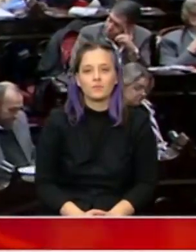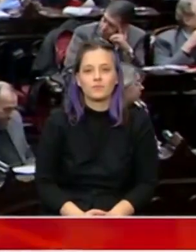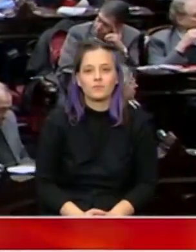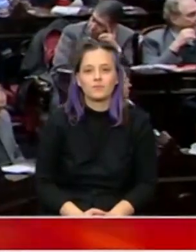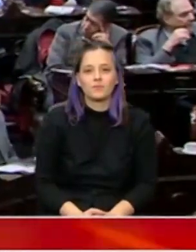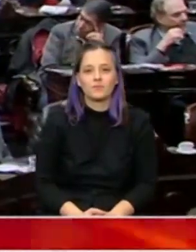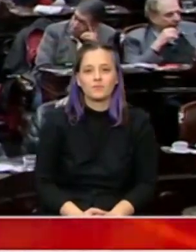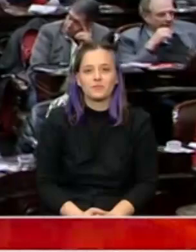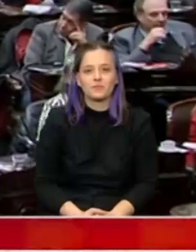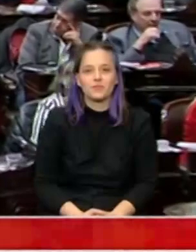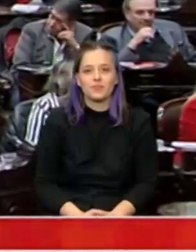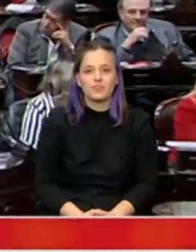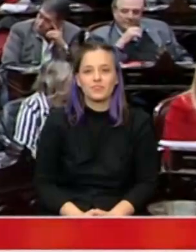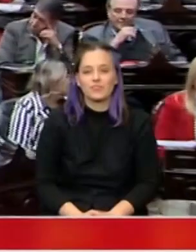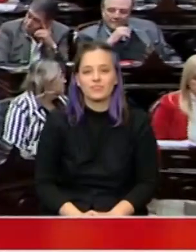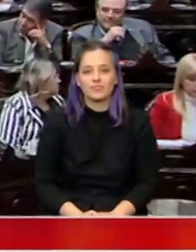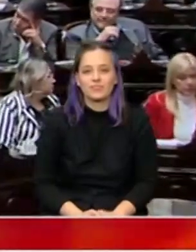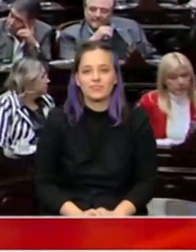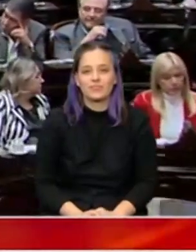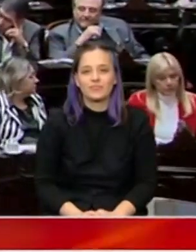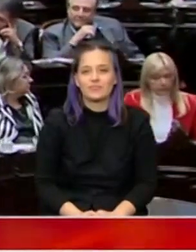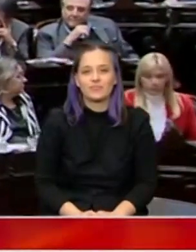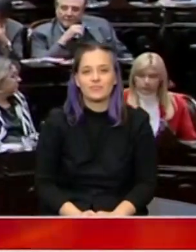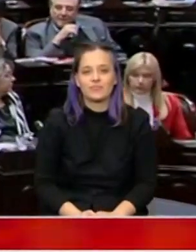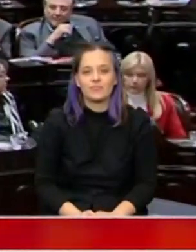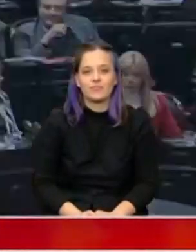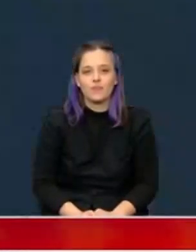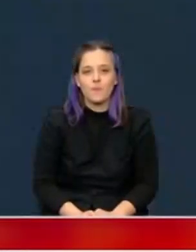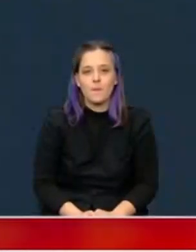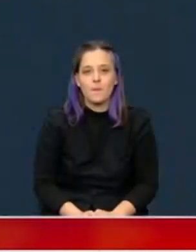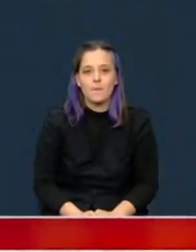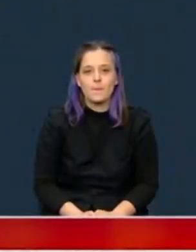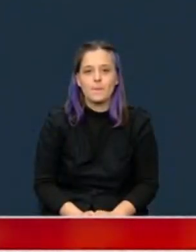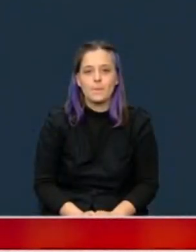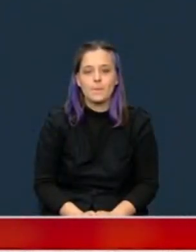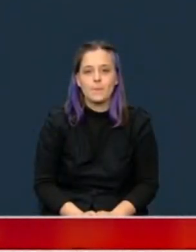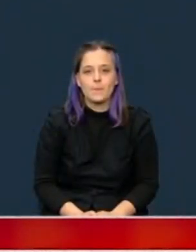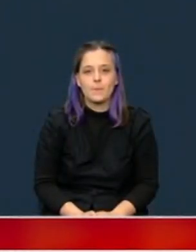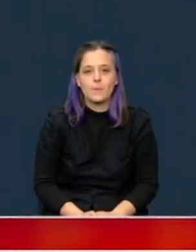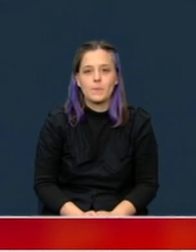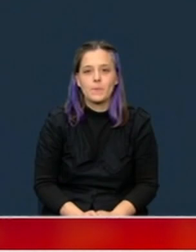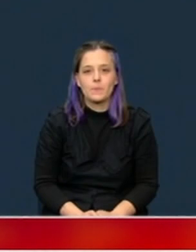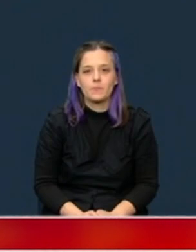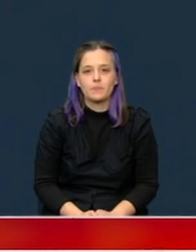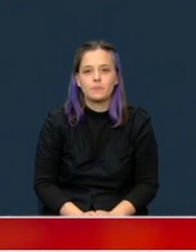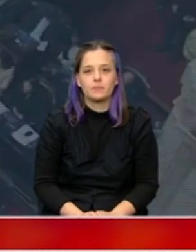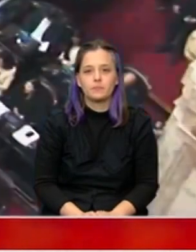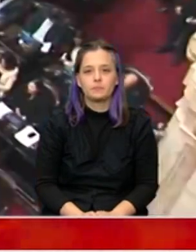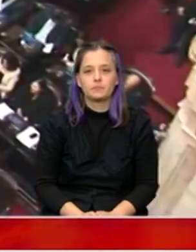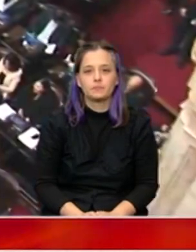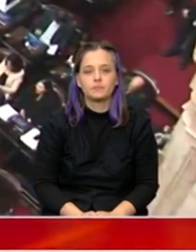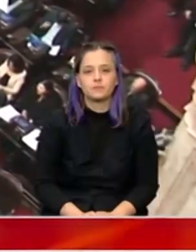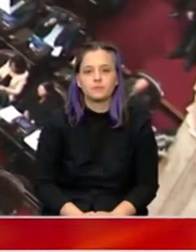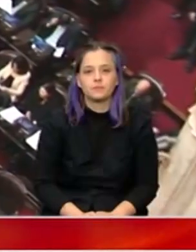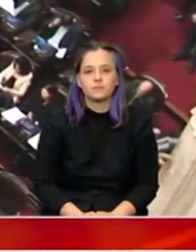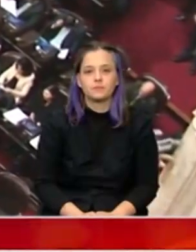salarios estén más deteriorado aún antes ellos sabían el primer mes que iban a pagar y el mes